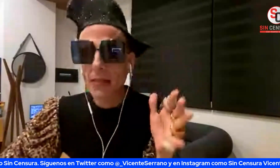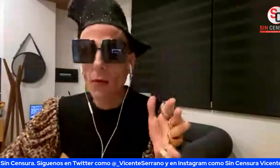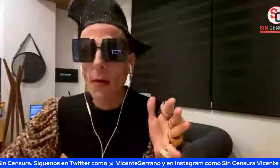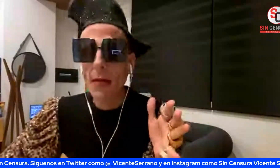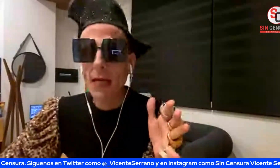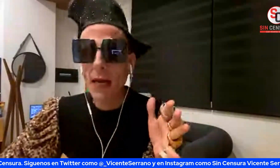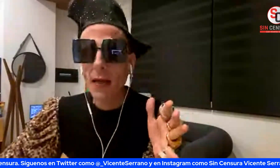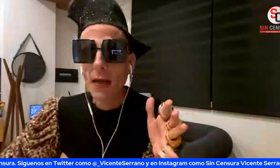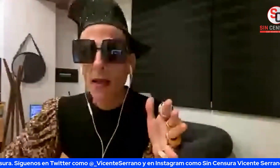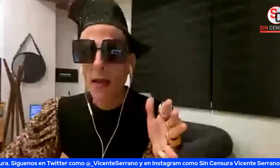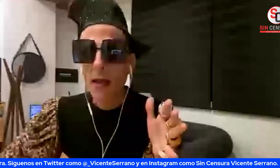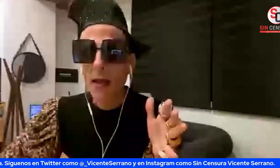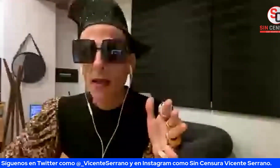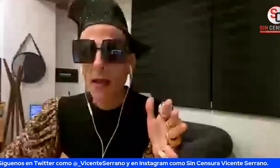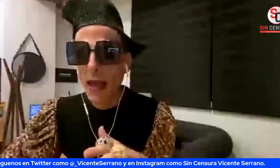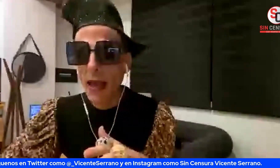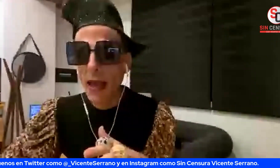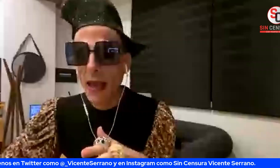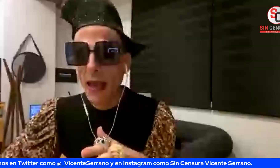García Luna va a ser